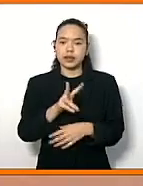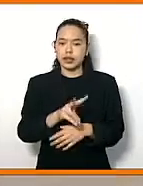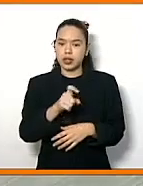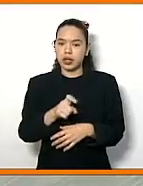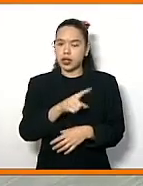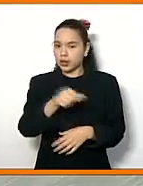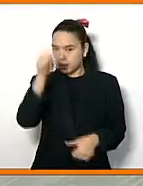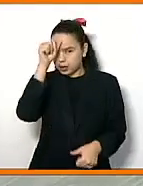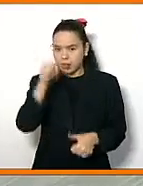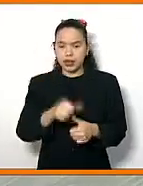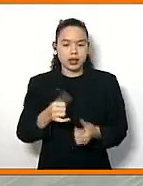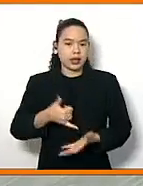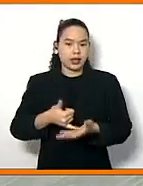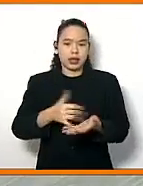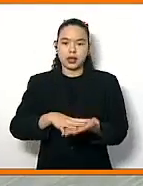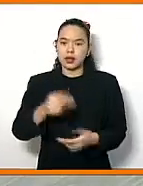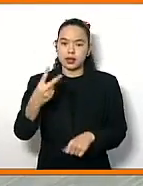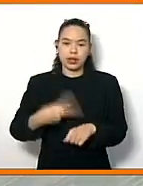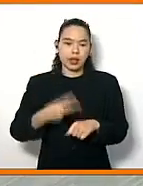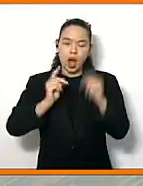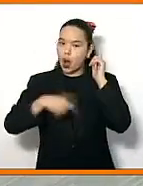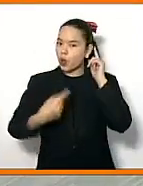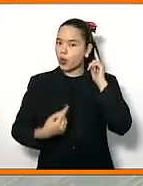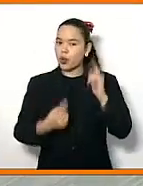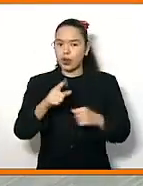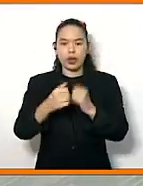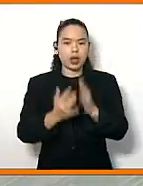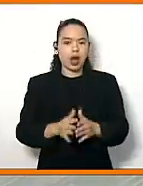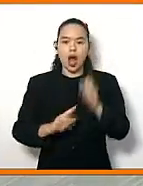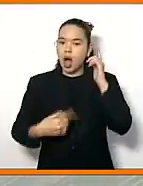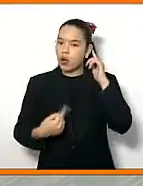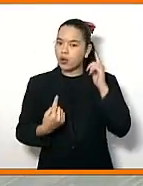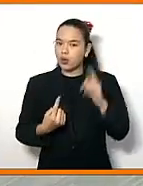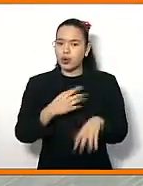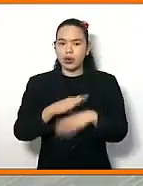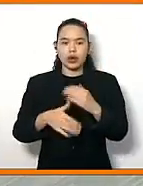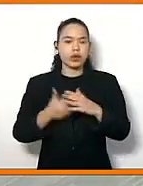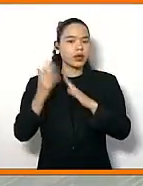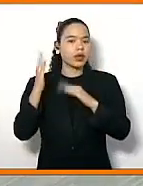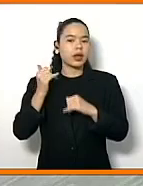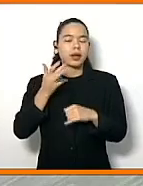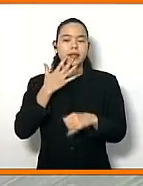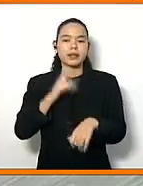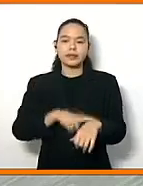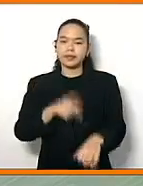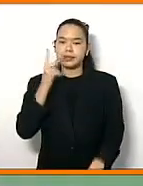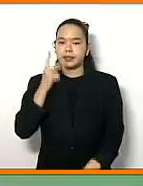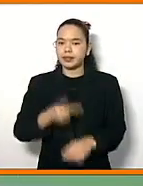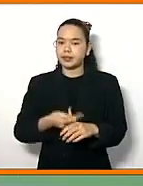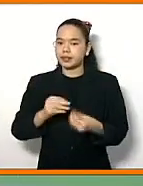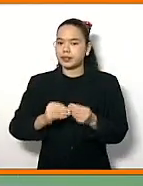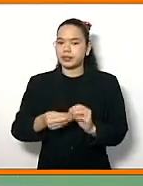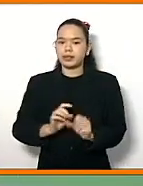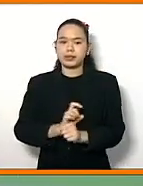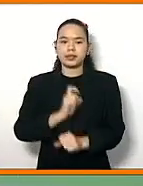2X. Recuerda, tu premio se multiplica por 2 en diaria, pero si sos jugador para más 1, te deseo suerte. El número favorecido